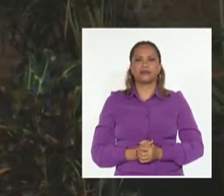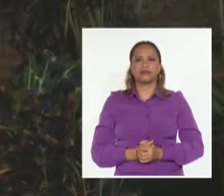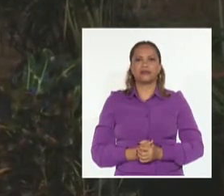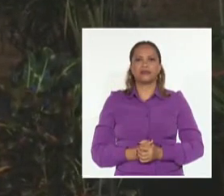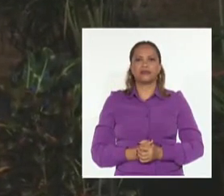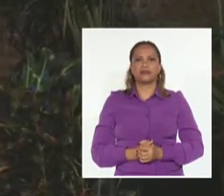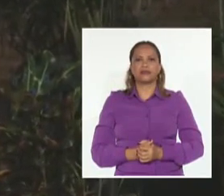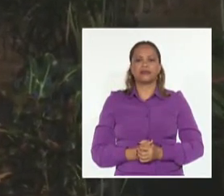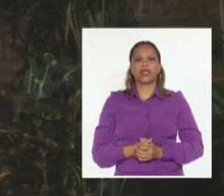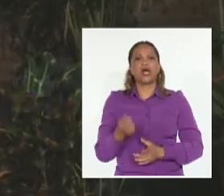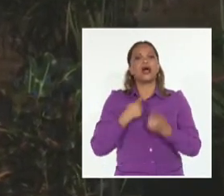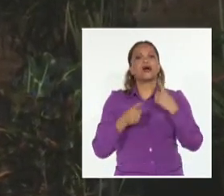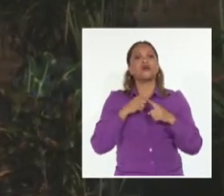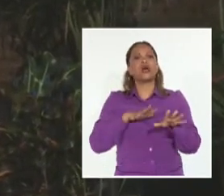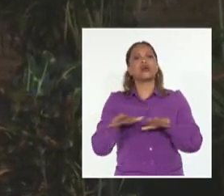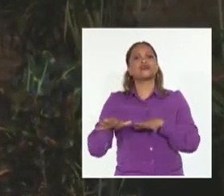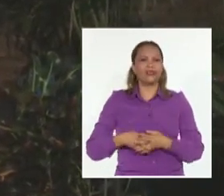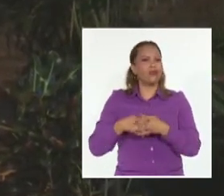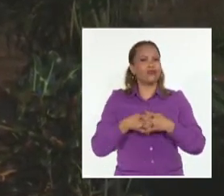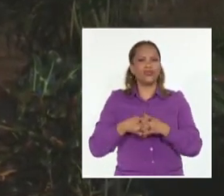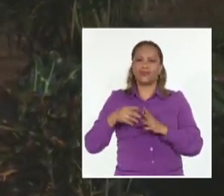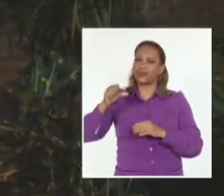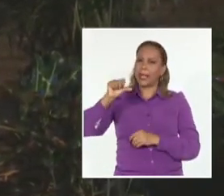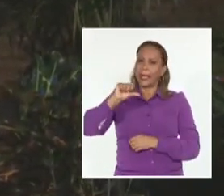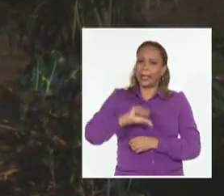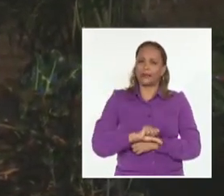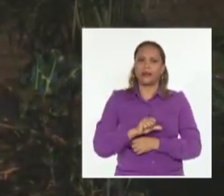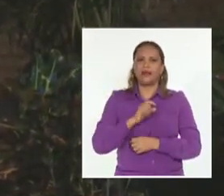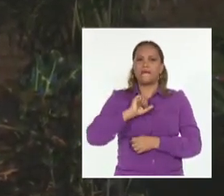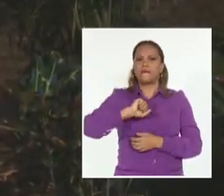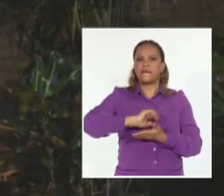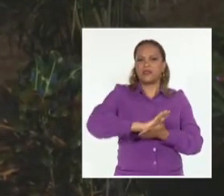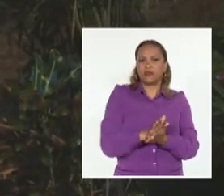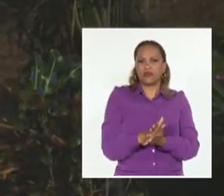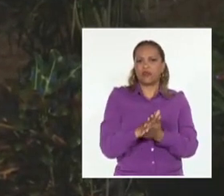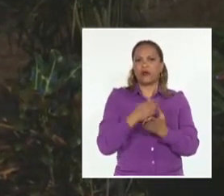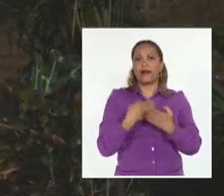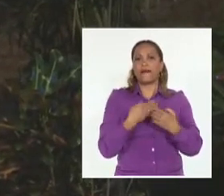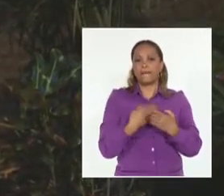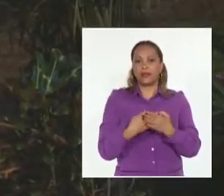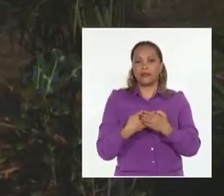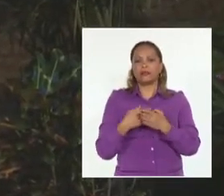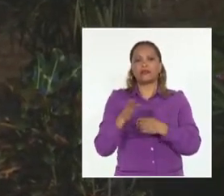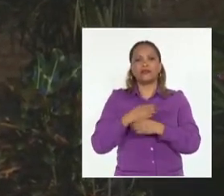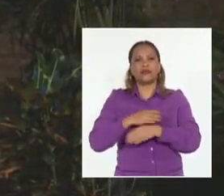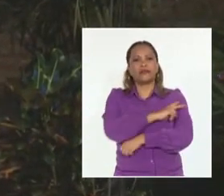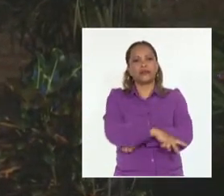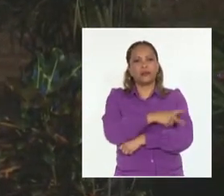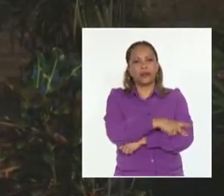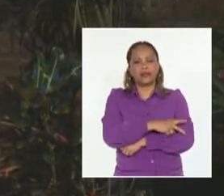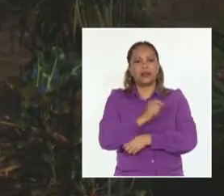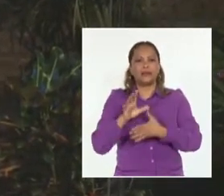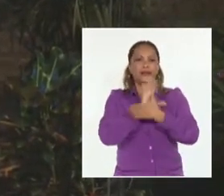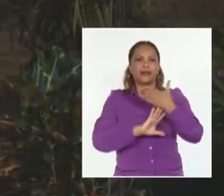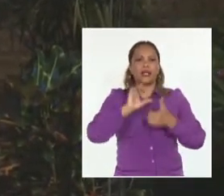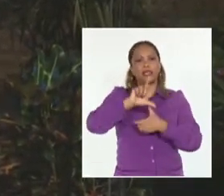contra nuestro pueblo en aquellas difíciles circunstancias. Presionó a compañías en el área de Latinoamérica y el Caribe para que no le